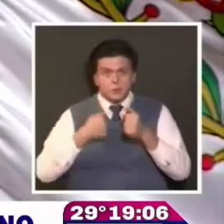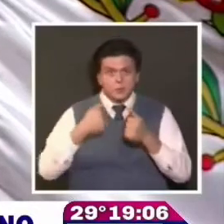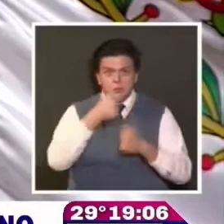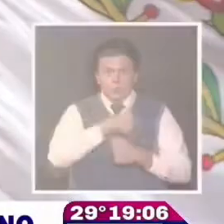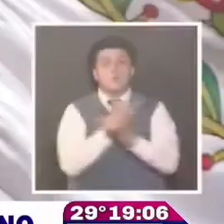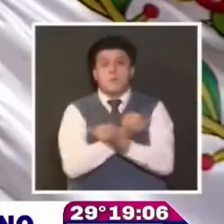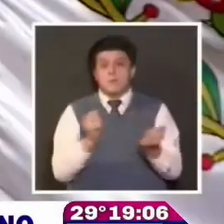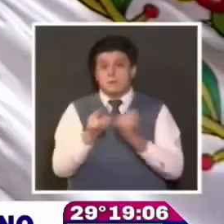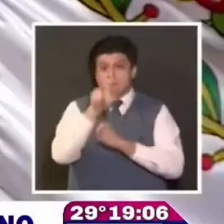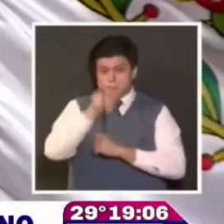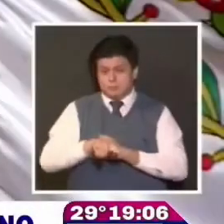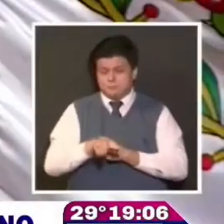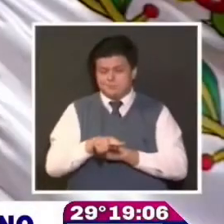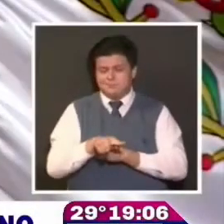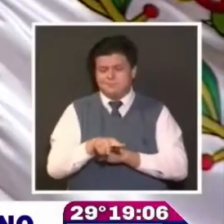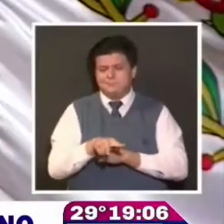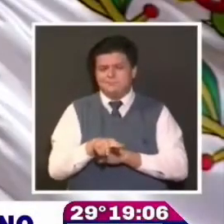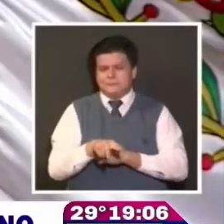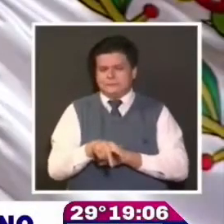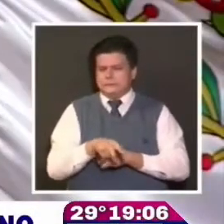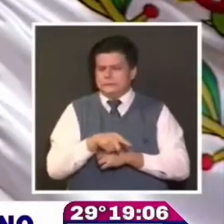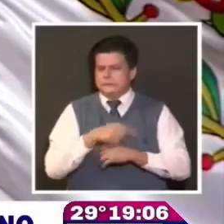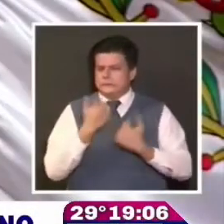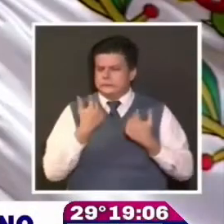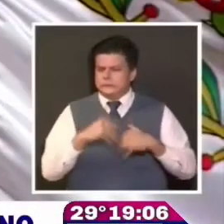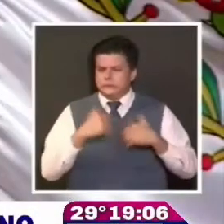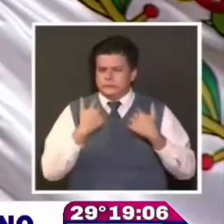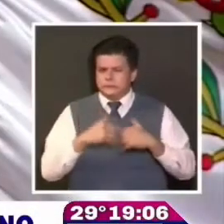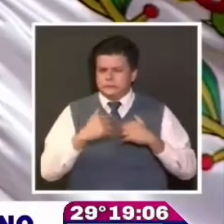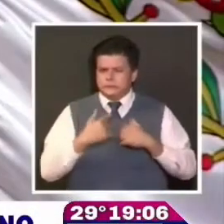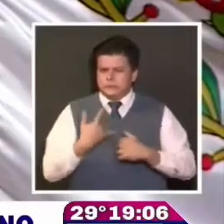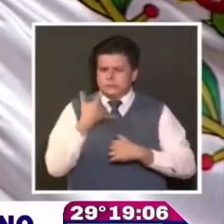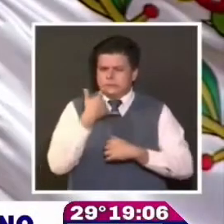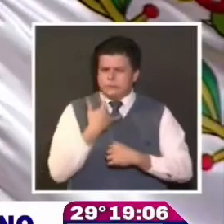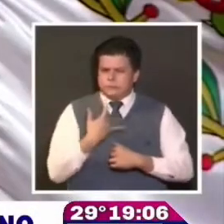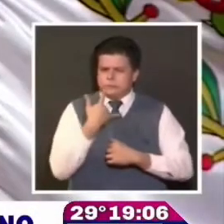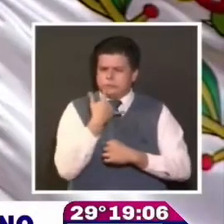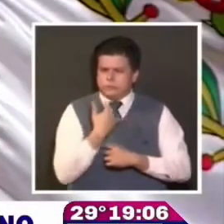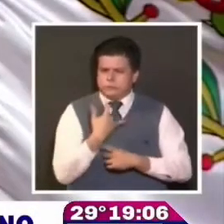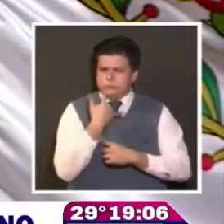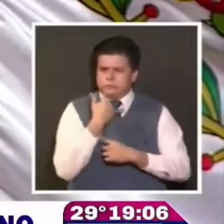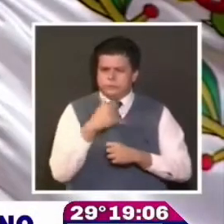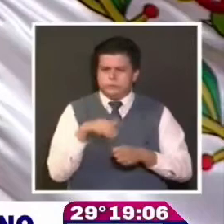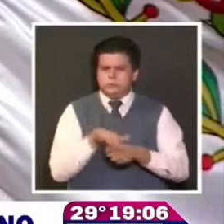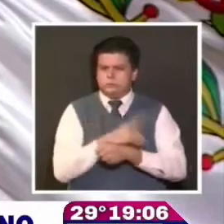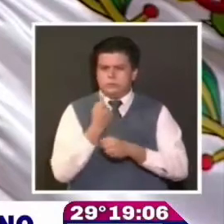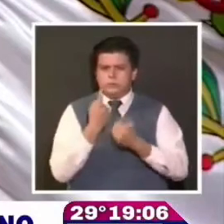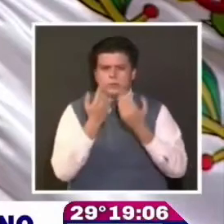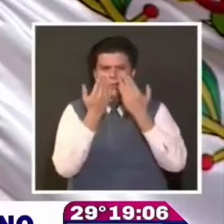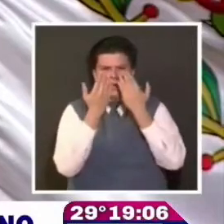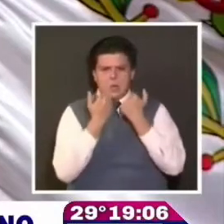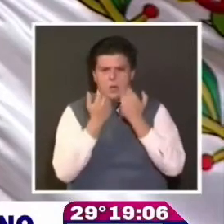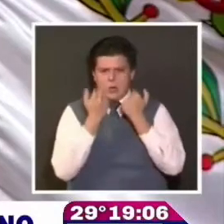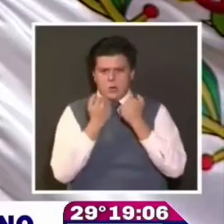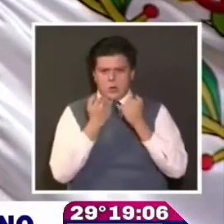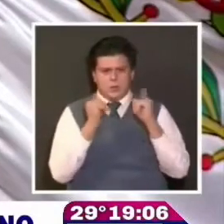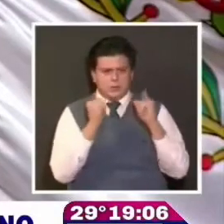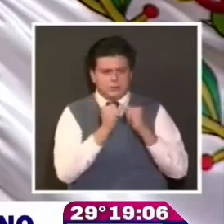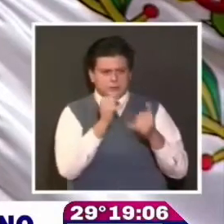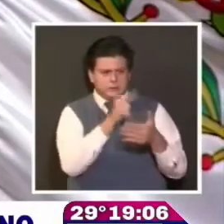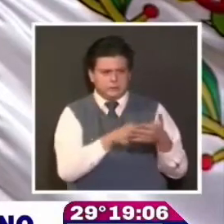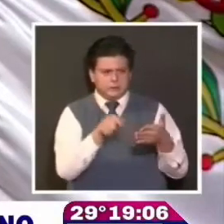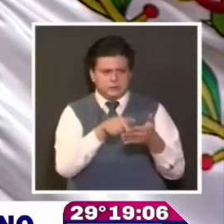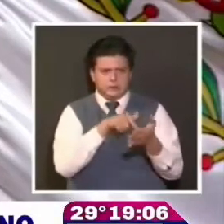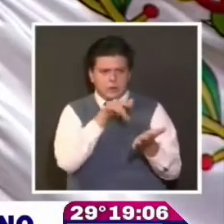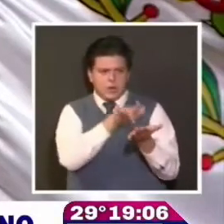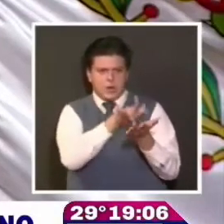escrutinio. También ha implicado un enorme desafío al no contar con las instituciones partidistas a favor